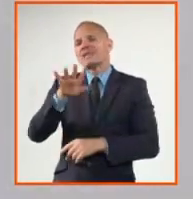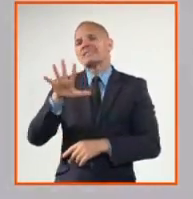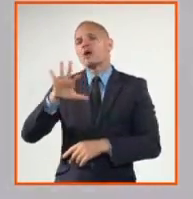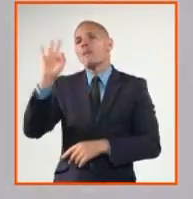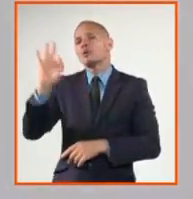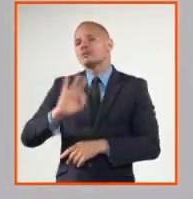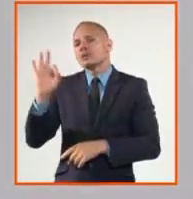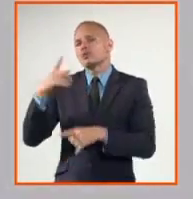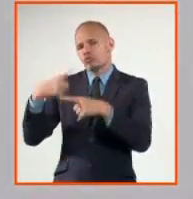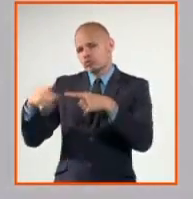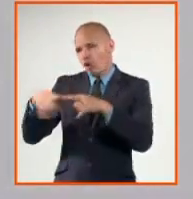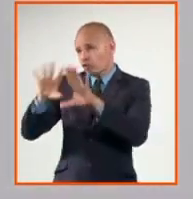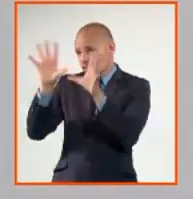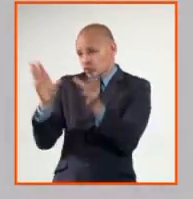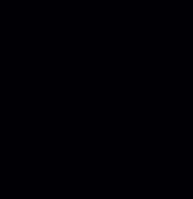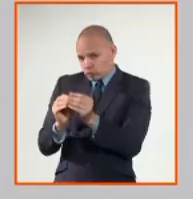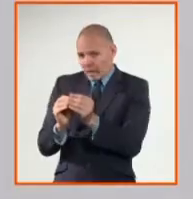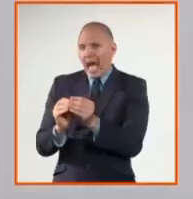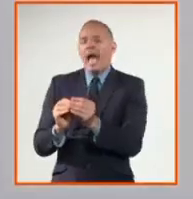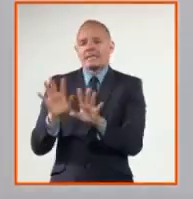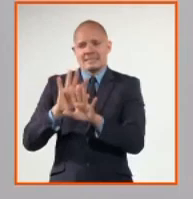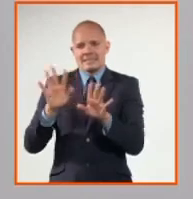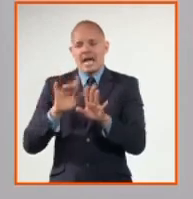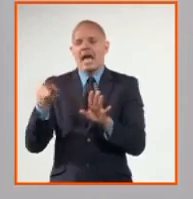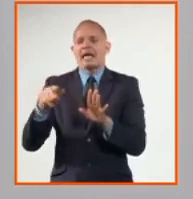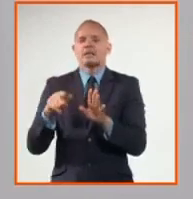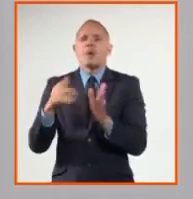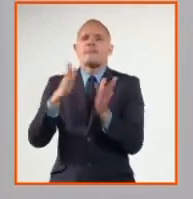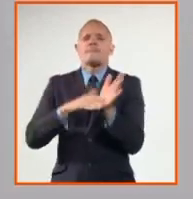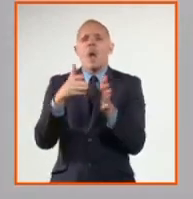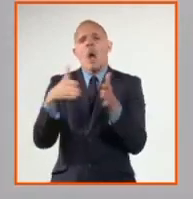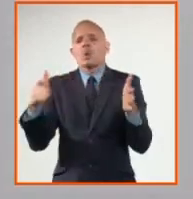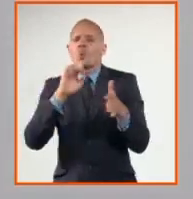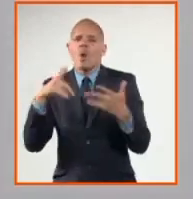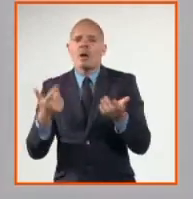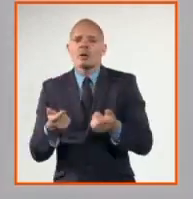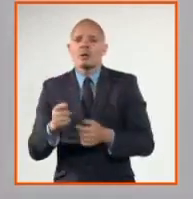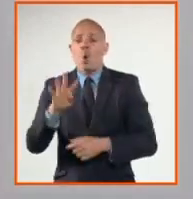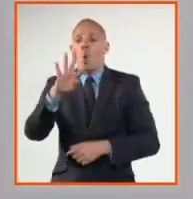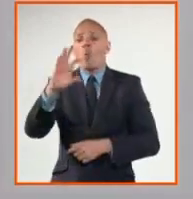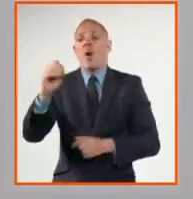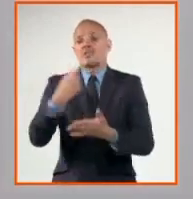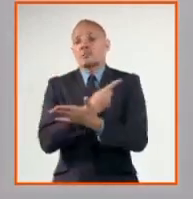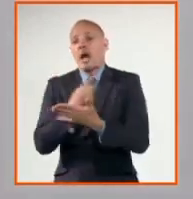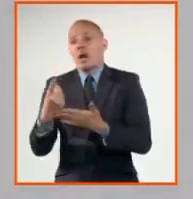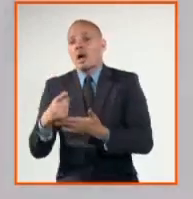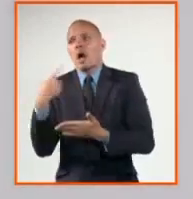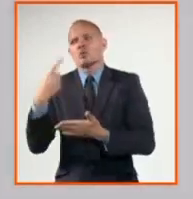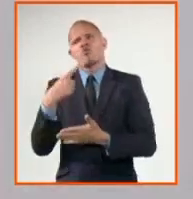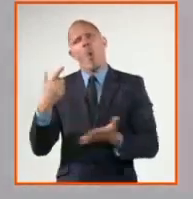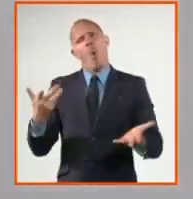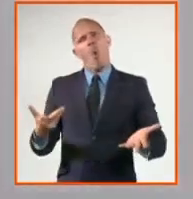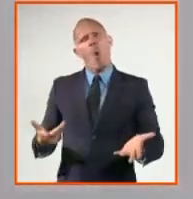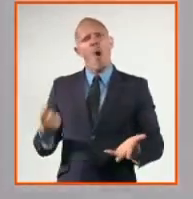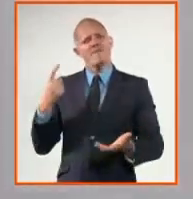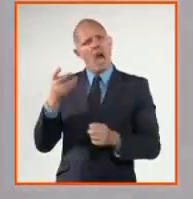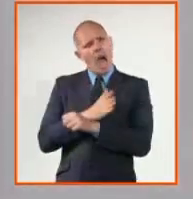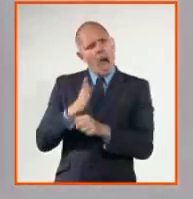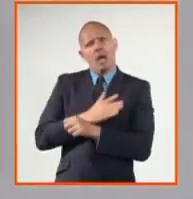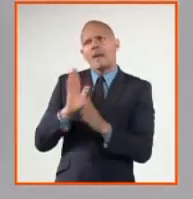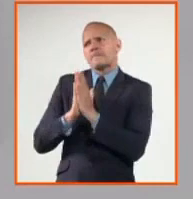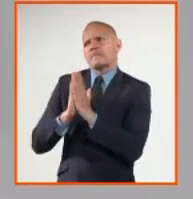entrega muy largo alrededor de 40 semanas se han logrado disminuir y en estos momentos tenemos prevista la terminación de esta